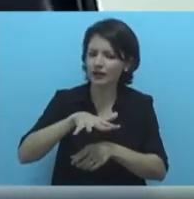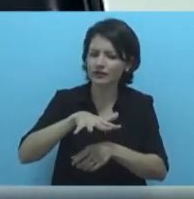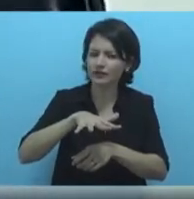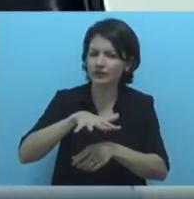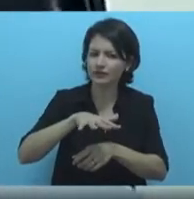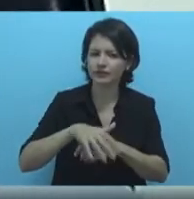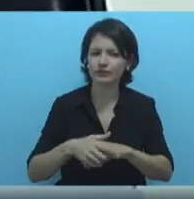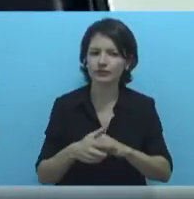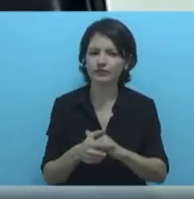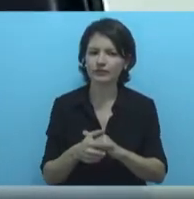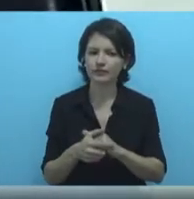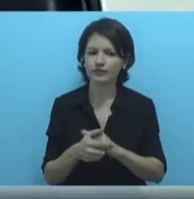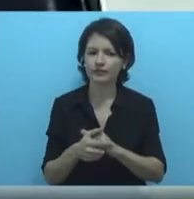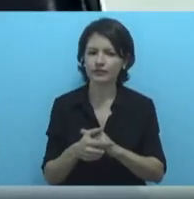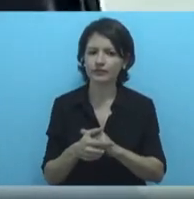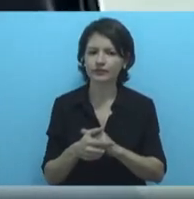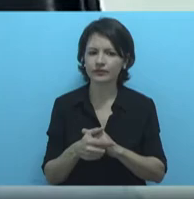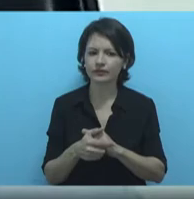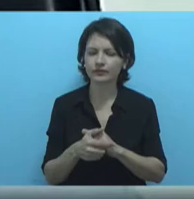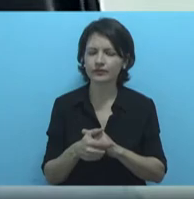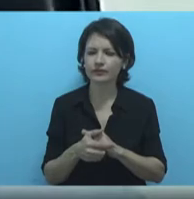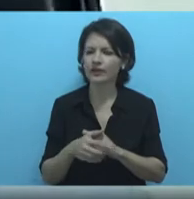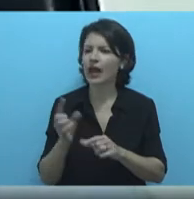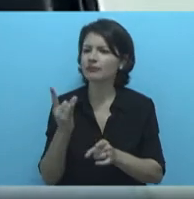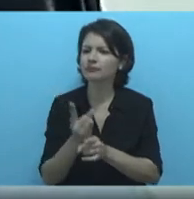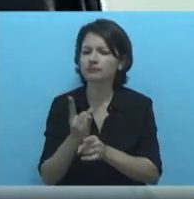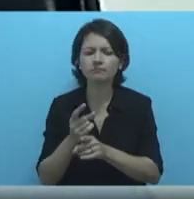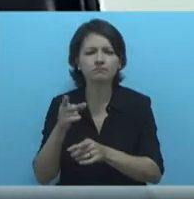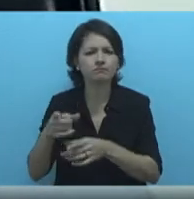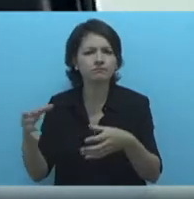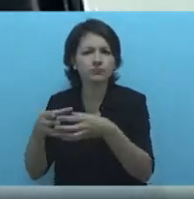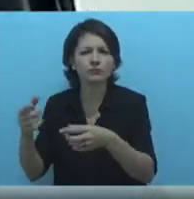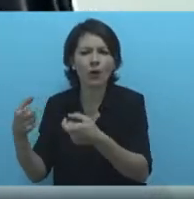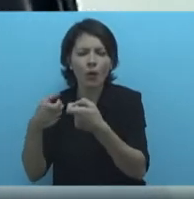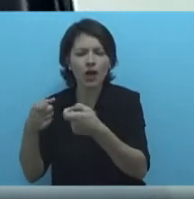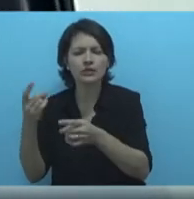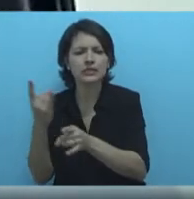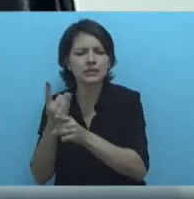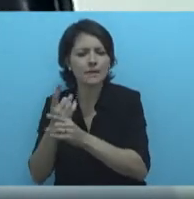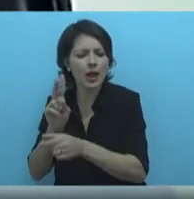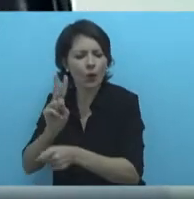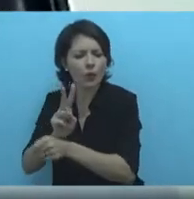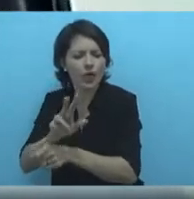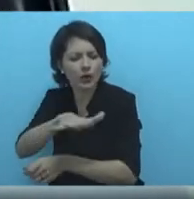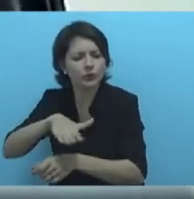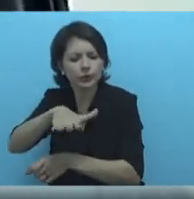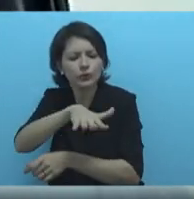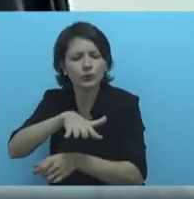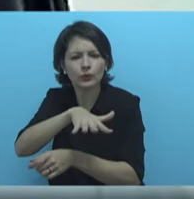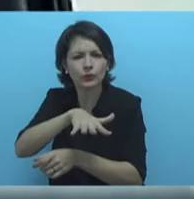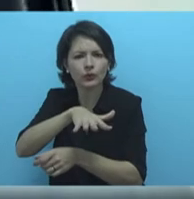de vision or gálvez que han puesto siempre la defensa de este ambiente protegido